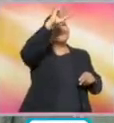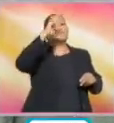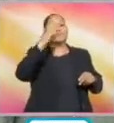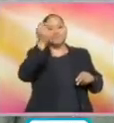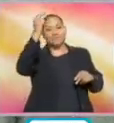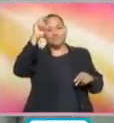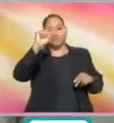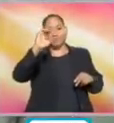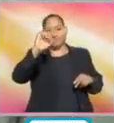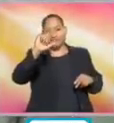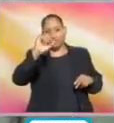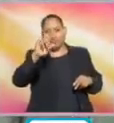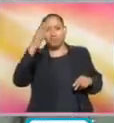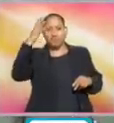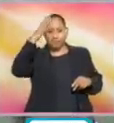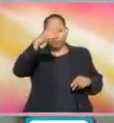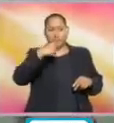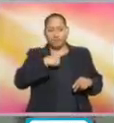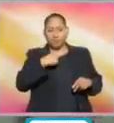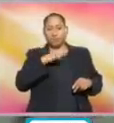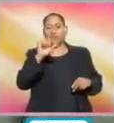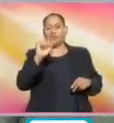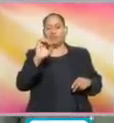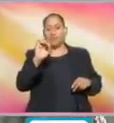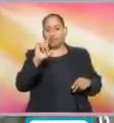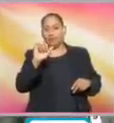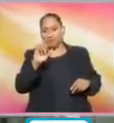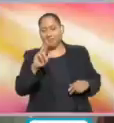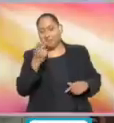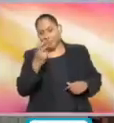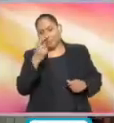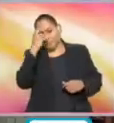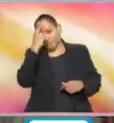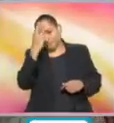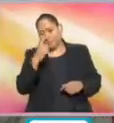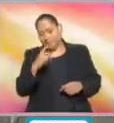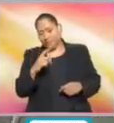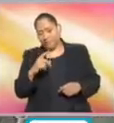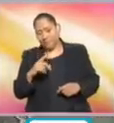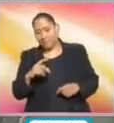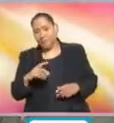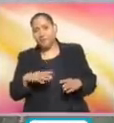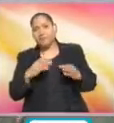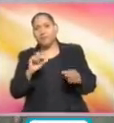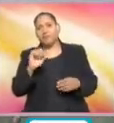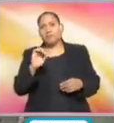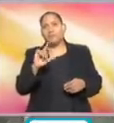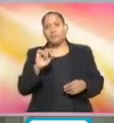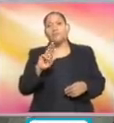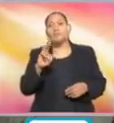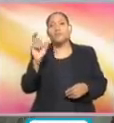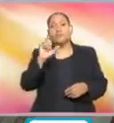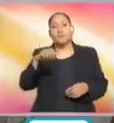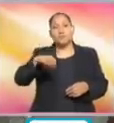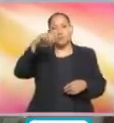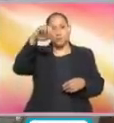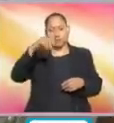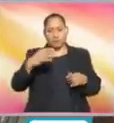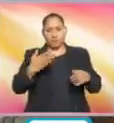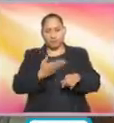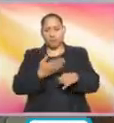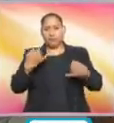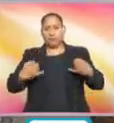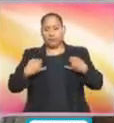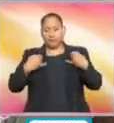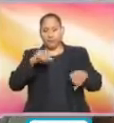Solar, dije, cuando sea luchador me voy a poner Solar. Así fue como nació el nombre de Solar. ¿A qué edad fue cuando le entró ese gusanito? Híjole, no, de verdad muy joven, como